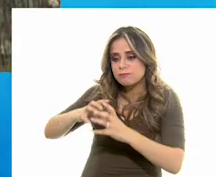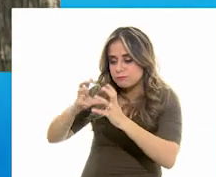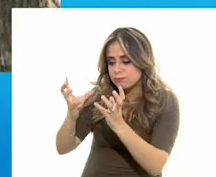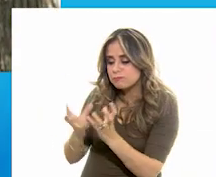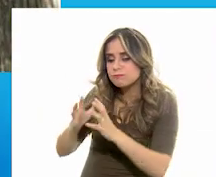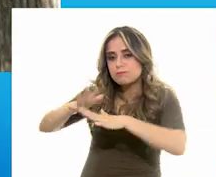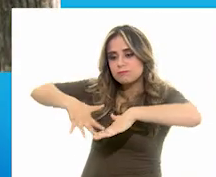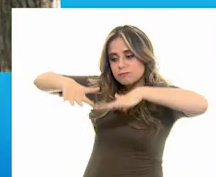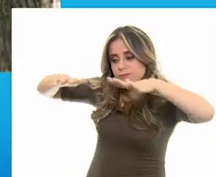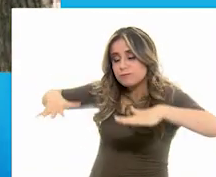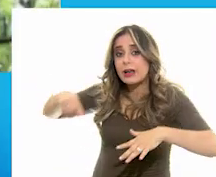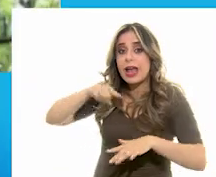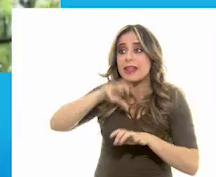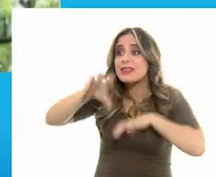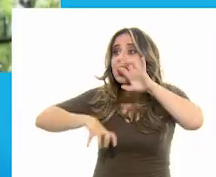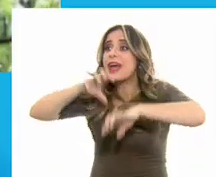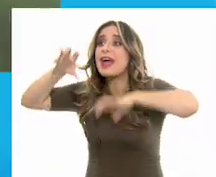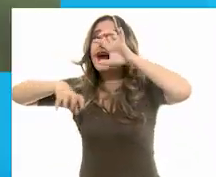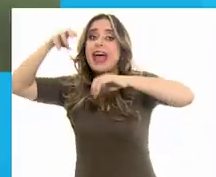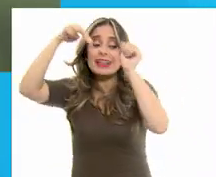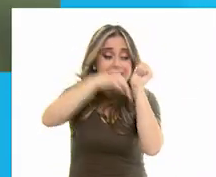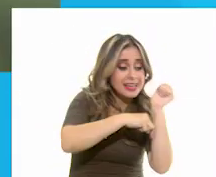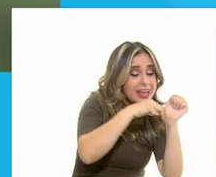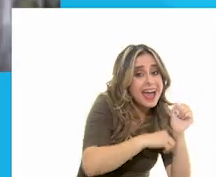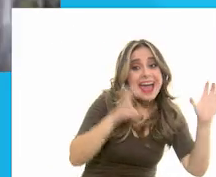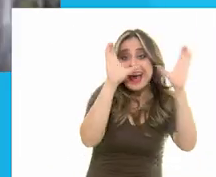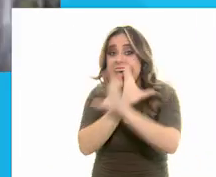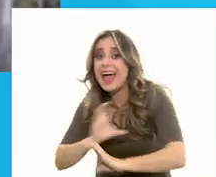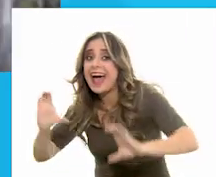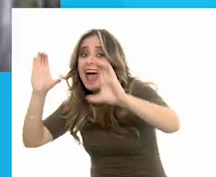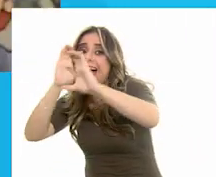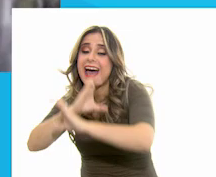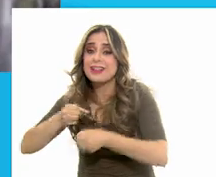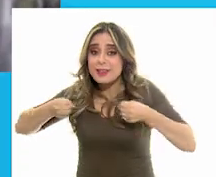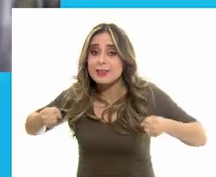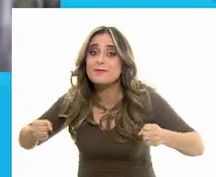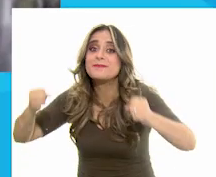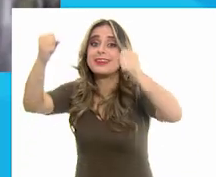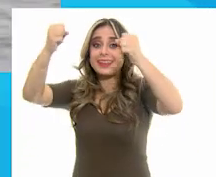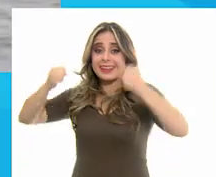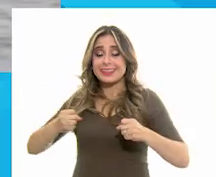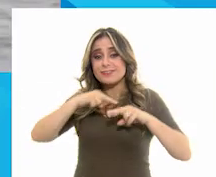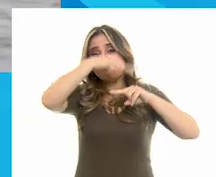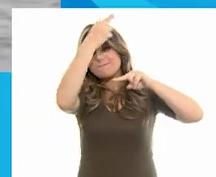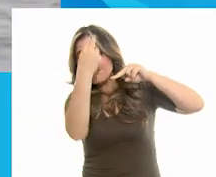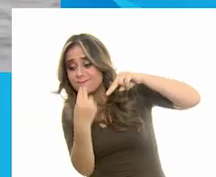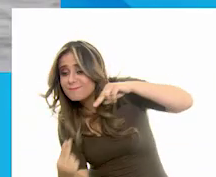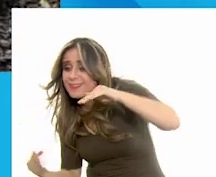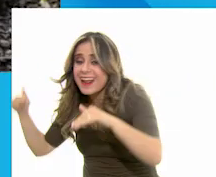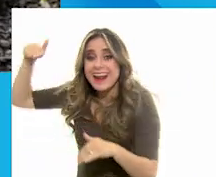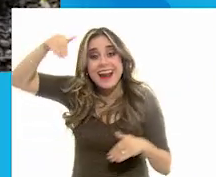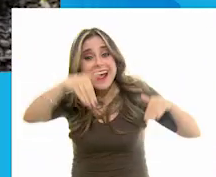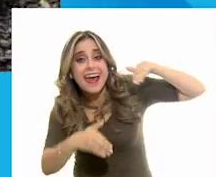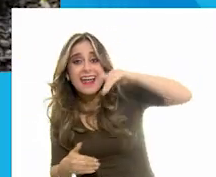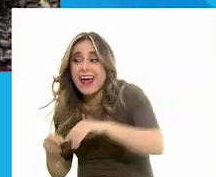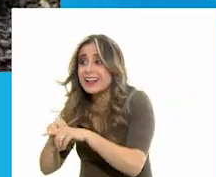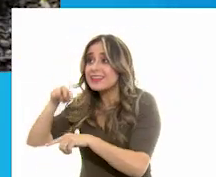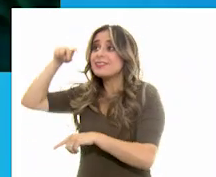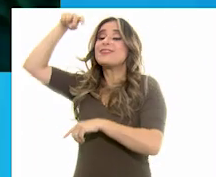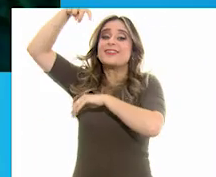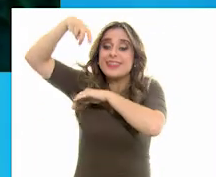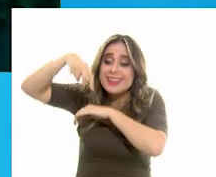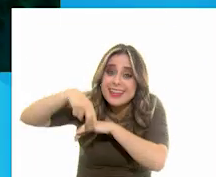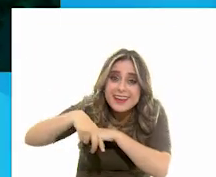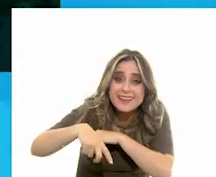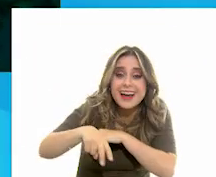coral. Se trepa, se esconde, se pone a cantar, se mece, se cuelga, se mete a nadar, se sube, se baja,